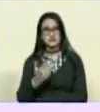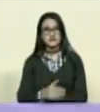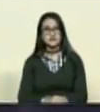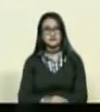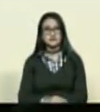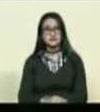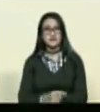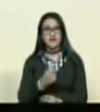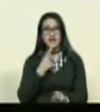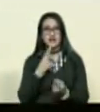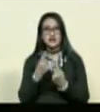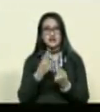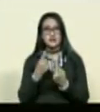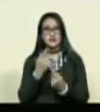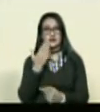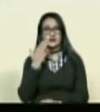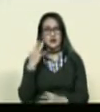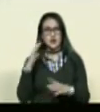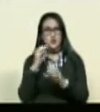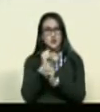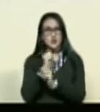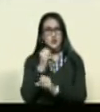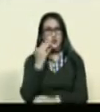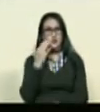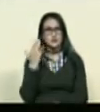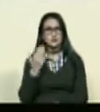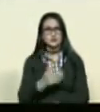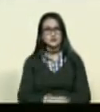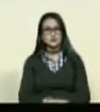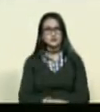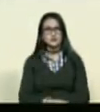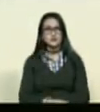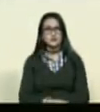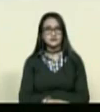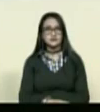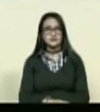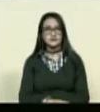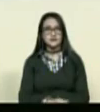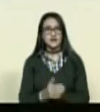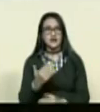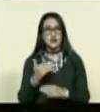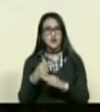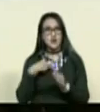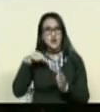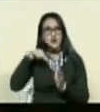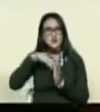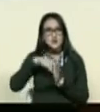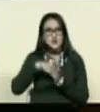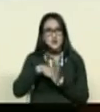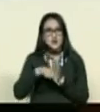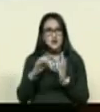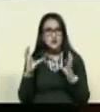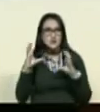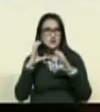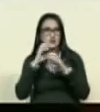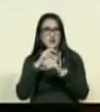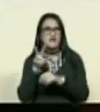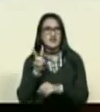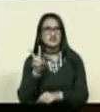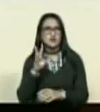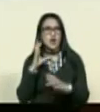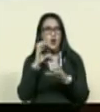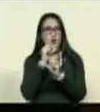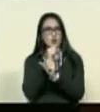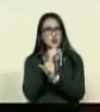esa es la entrevista que me hizo Jordi Évole. Mira, como que yo estuviera en un hueco, en una cueva, como que Venezuela estuviera a